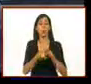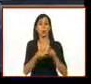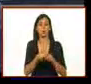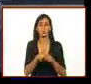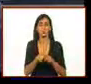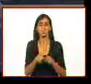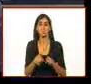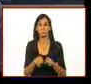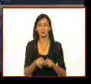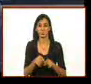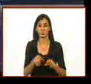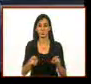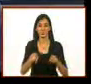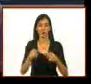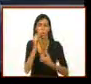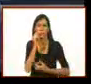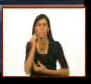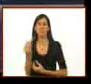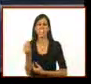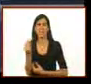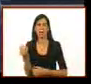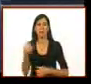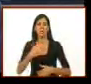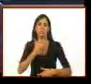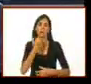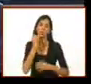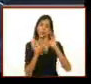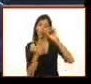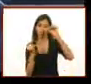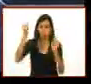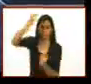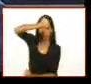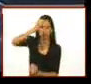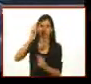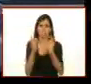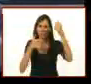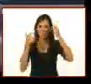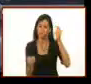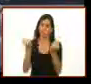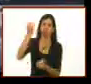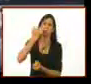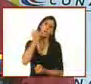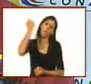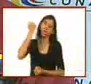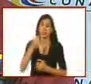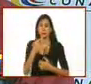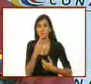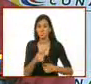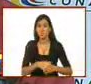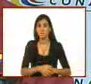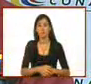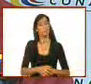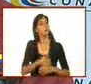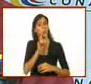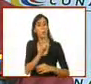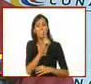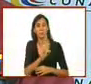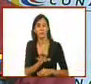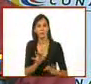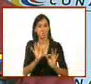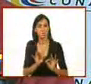va a terminar como Mussolini, colgado con la cabeza para abajo. Cuídate, Hugo. En un programa de esos dijeron, nombre